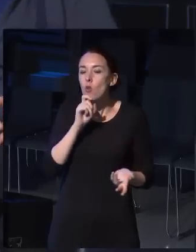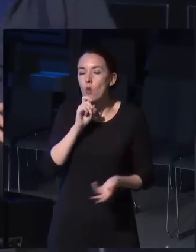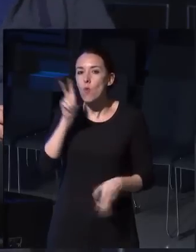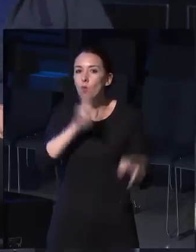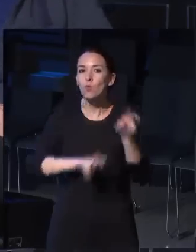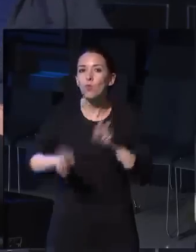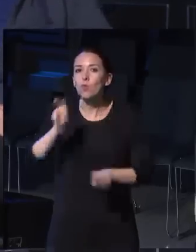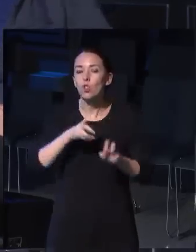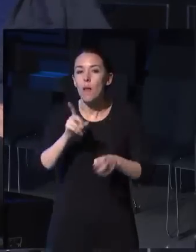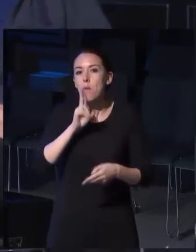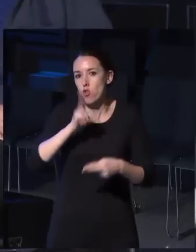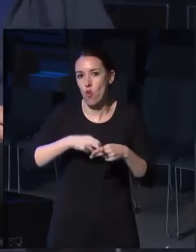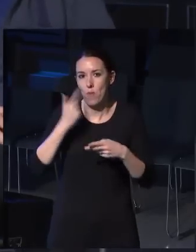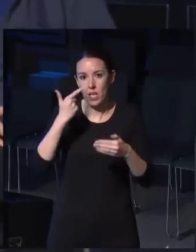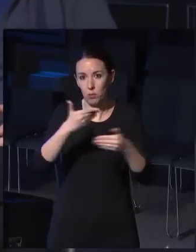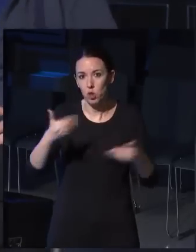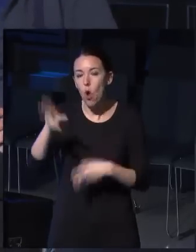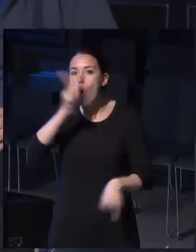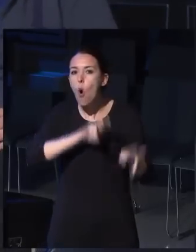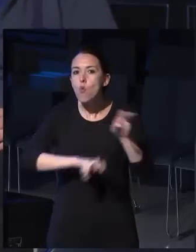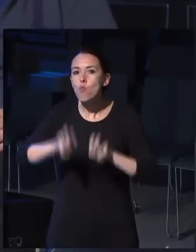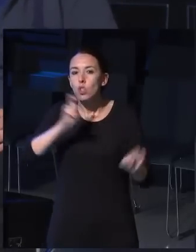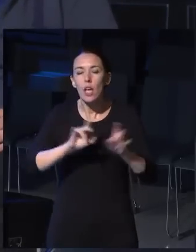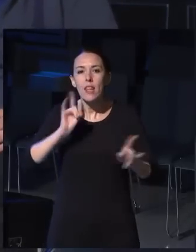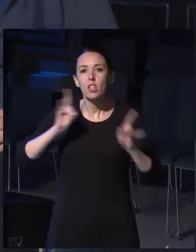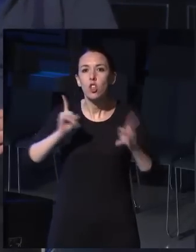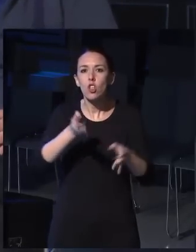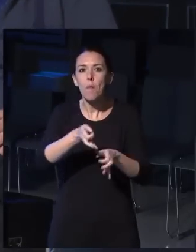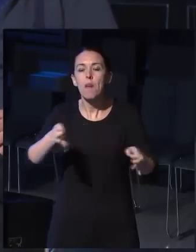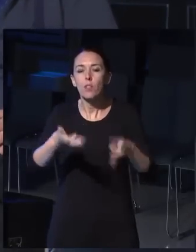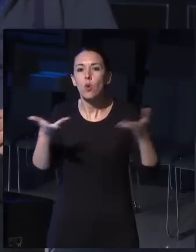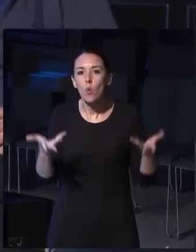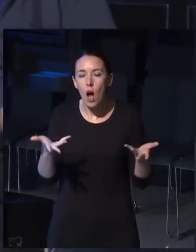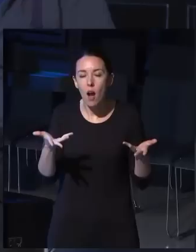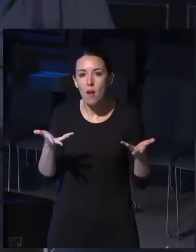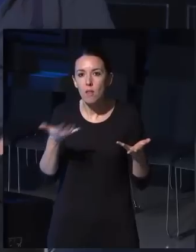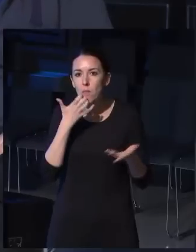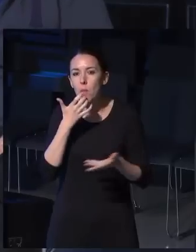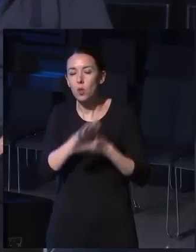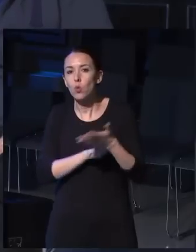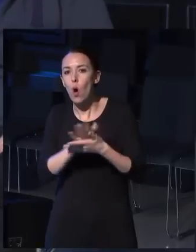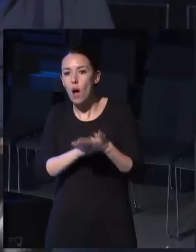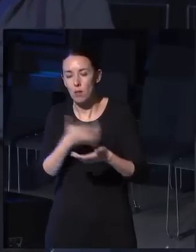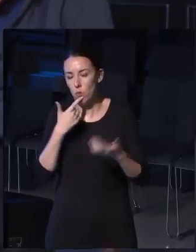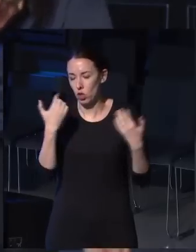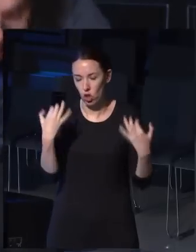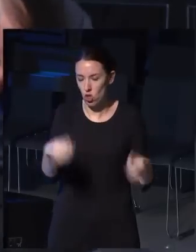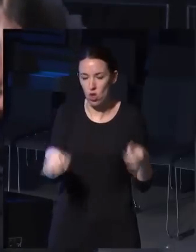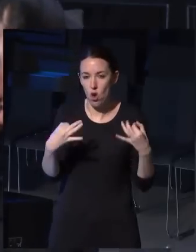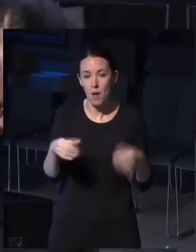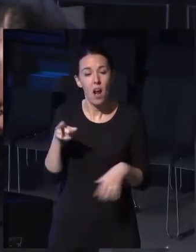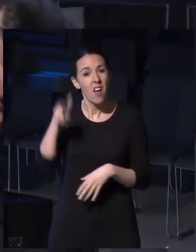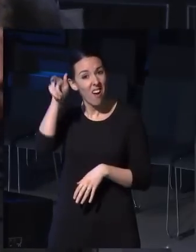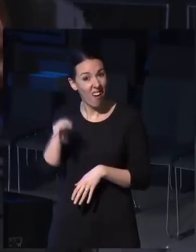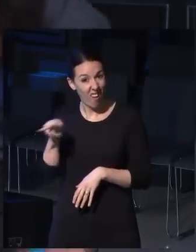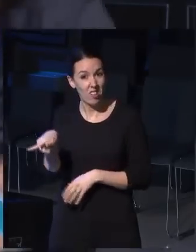nombre de esta exposición, ¿cómo es la búsqueda del sonido perfecto? Porque imagina, te está sonando el móvil, Francisco. Bueno, es normal. No pasa nada. Es, bueno, es que este tío